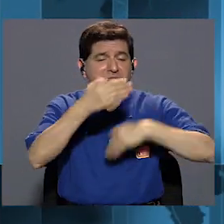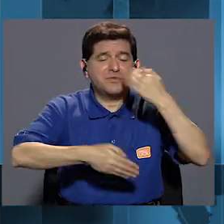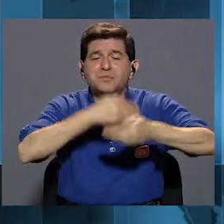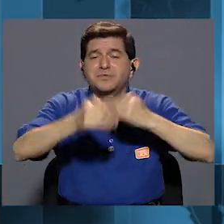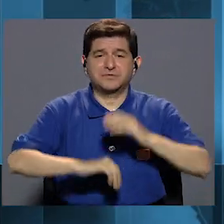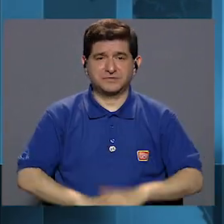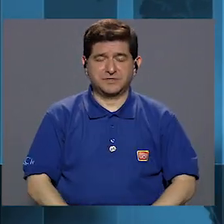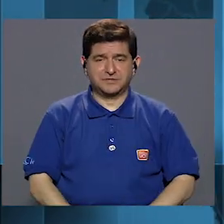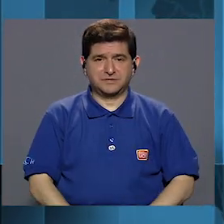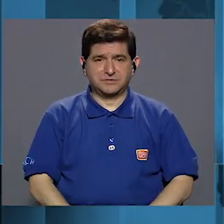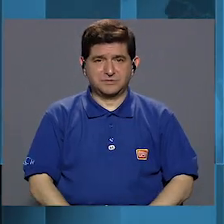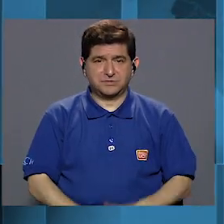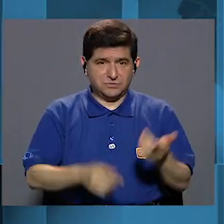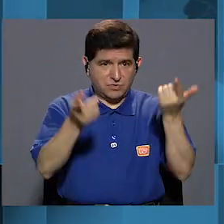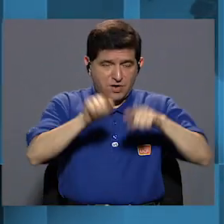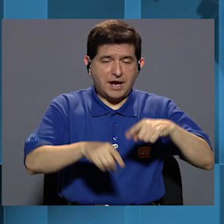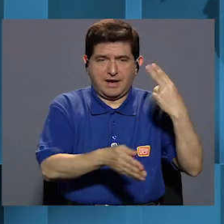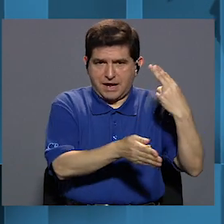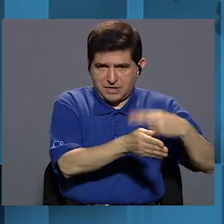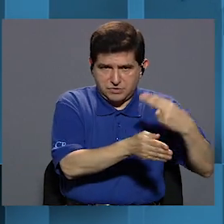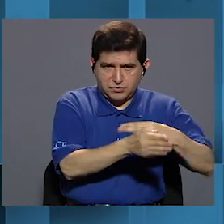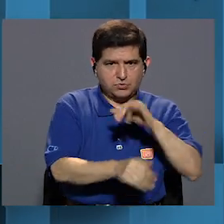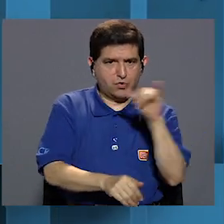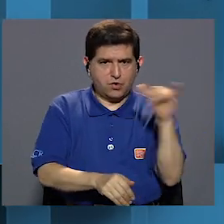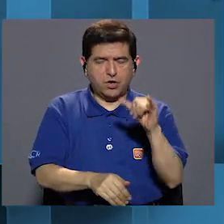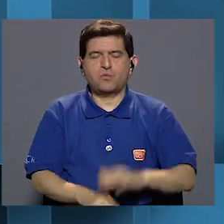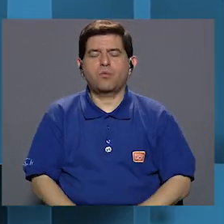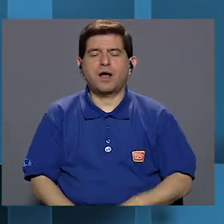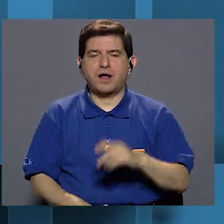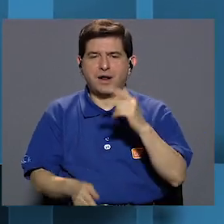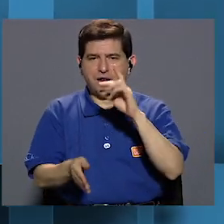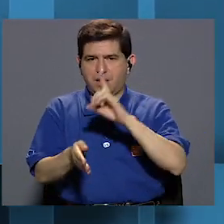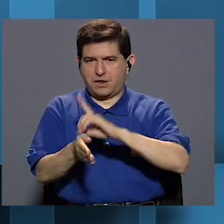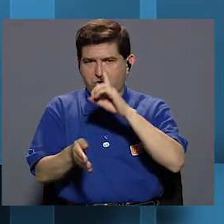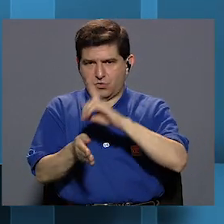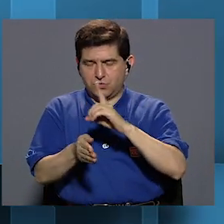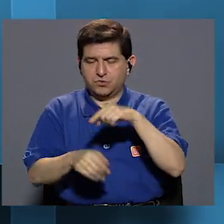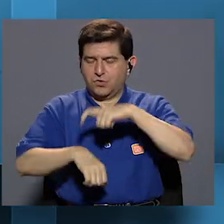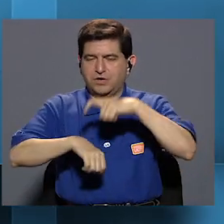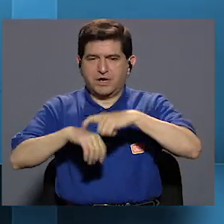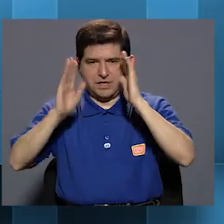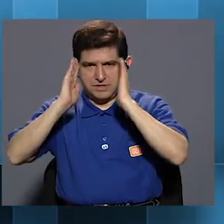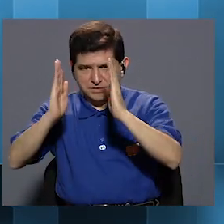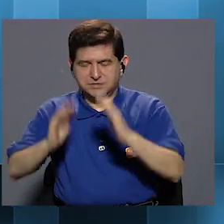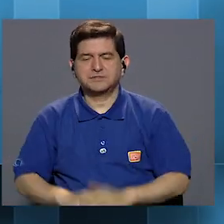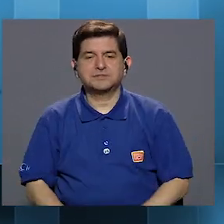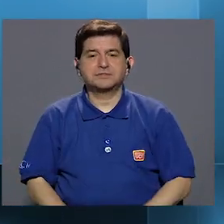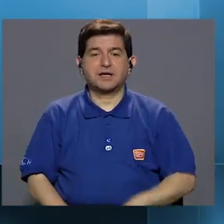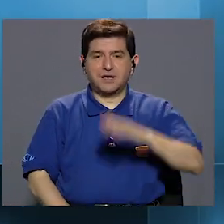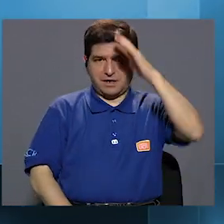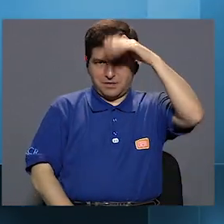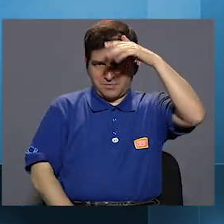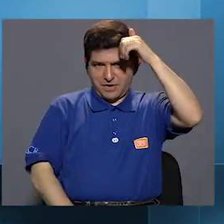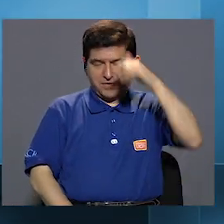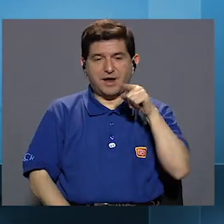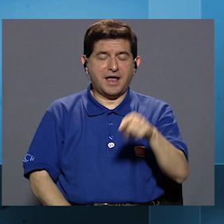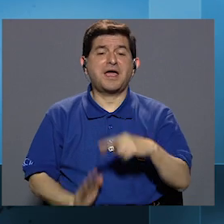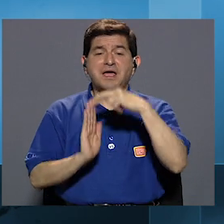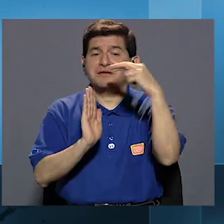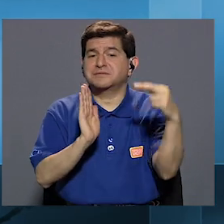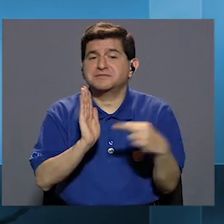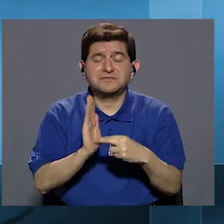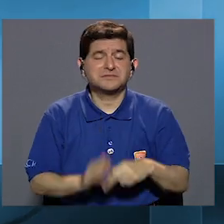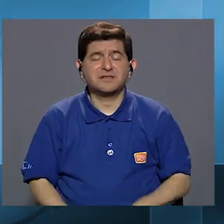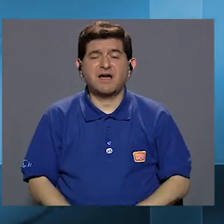del procedimiento, tanto por parte del centro hospitalario como del médico de turno. Para don Carlos Alvarado,